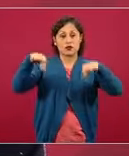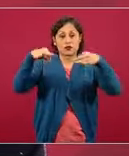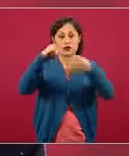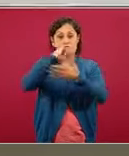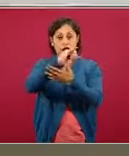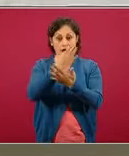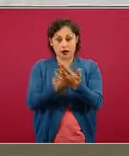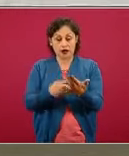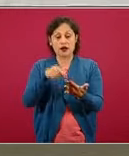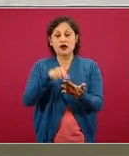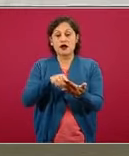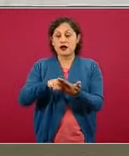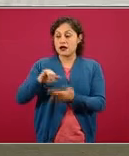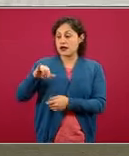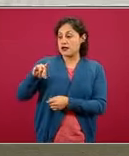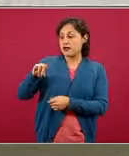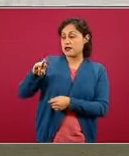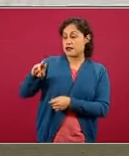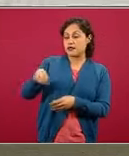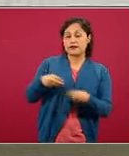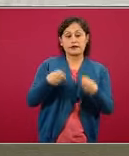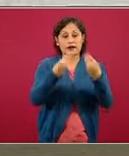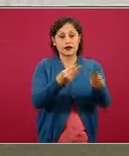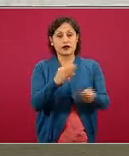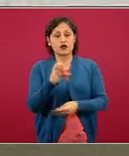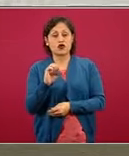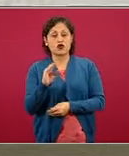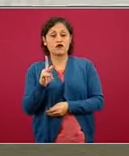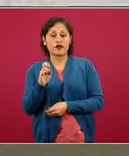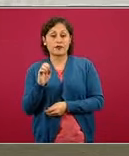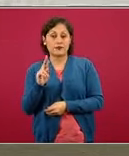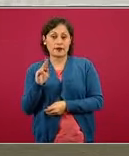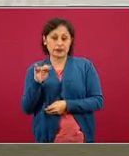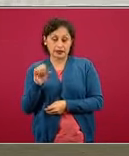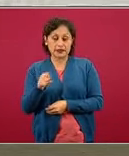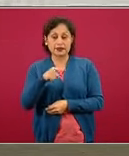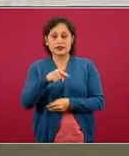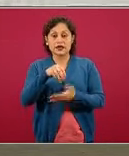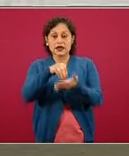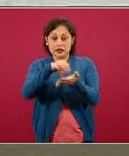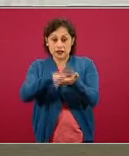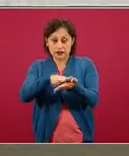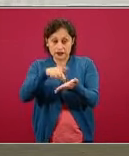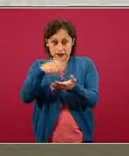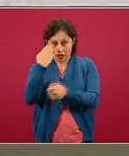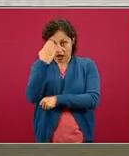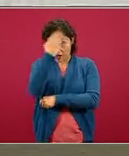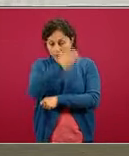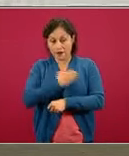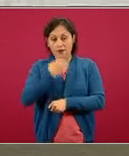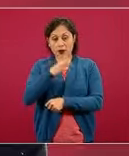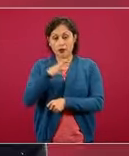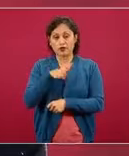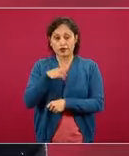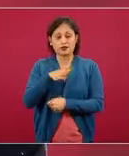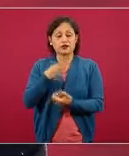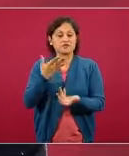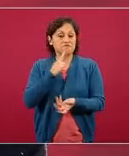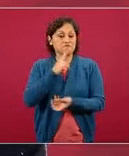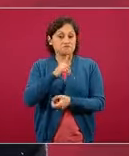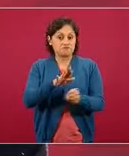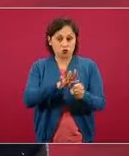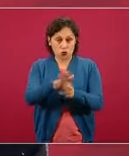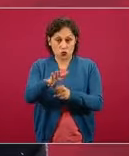por parte del INDRE hacia la COFEPRIS, dándole a conocer de manera oficial los resultados de la evaluación y lógicamente